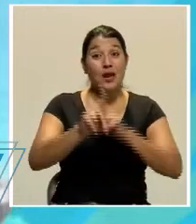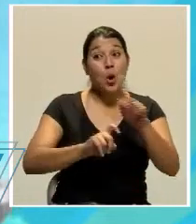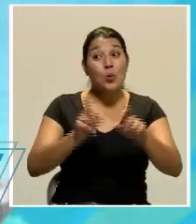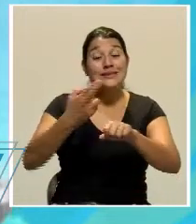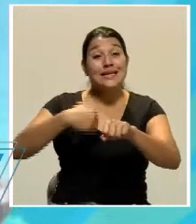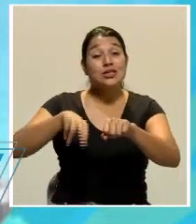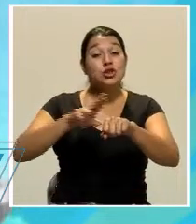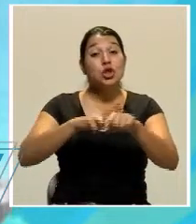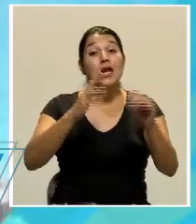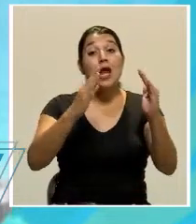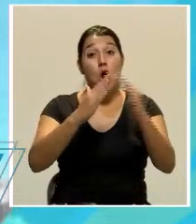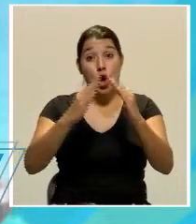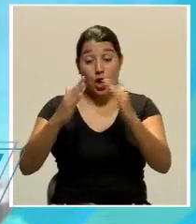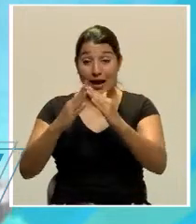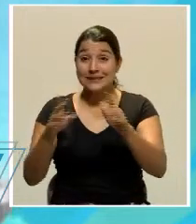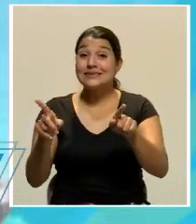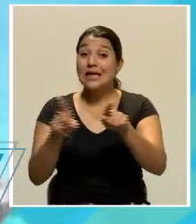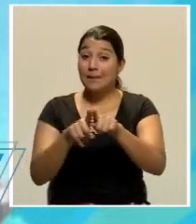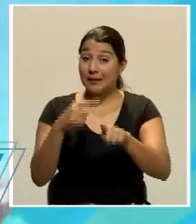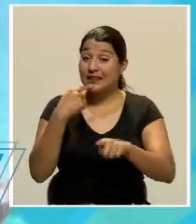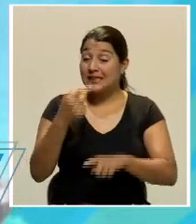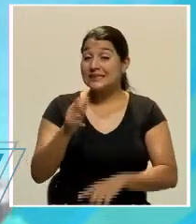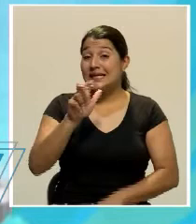nacional de hogares también concluye que